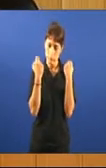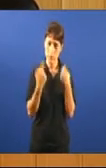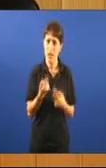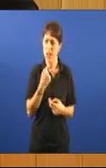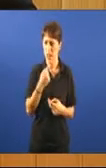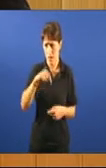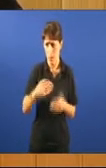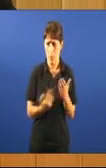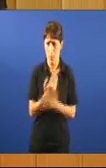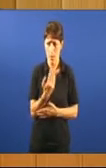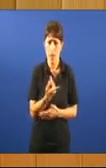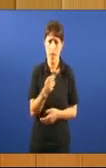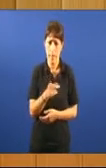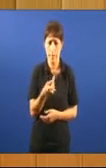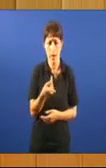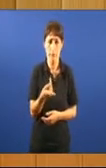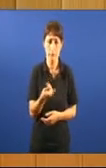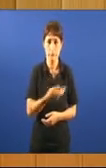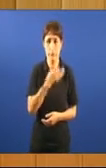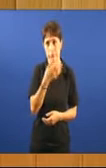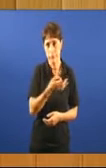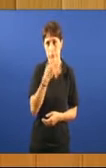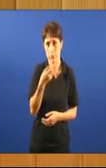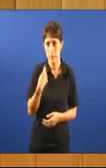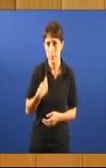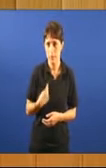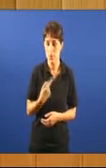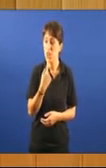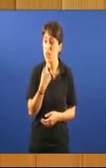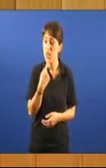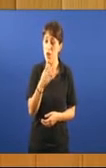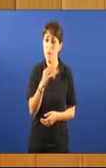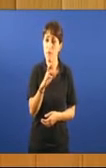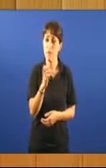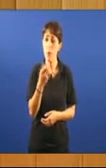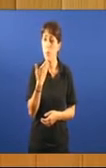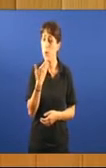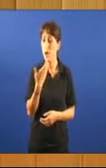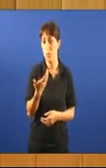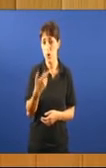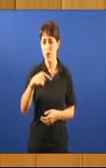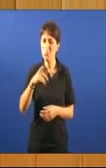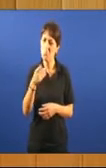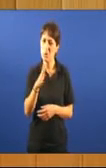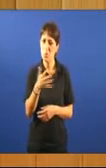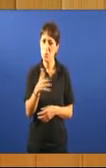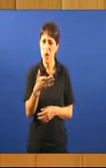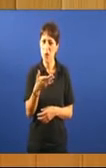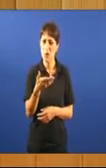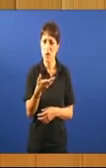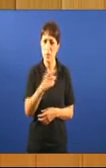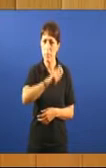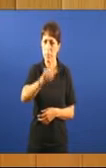seguise vendendo fume. Según o FROP, só o 50% dos estafados polas preferentes recuperou